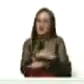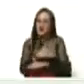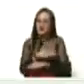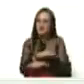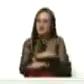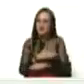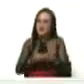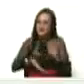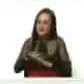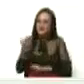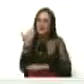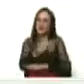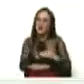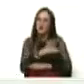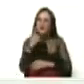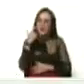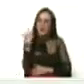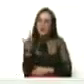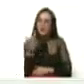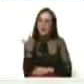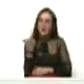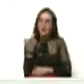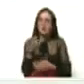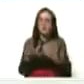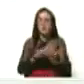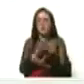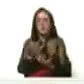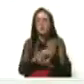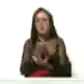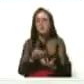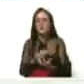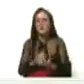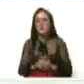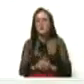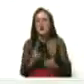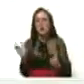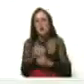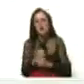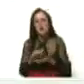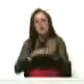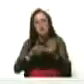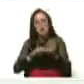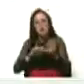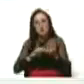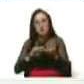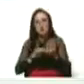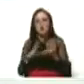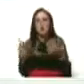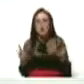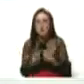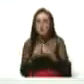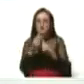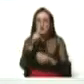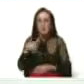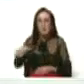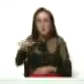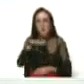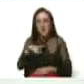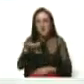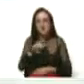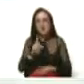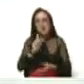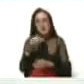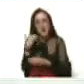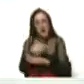irse a las calles a buscar los problemas. Y a encontrar las soluciones junto al Poder Popular. Hay que